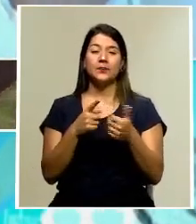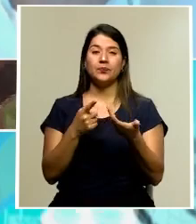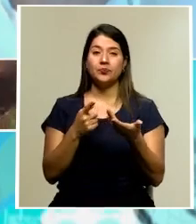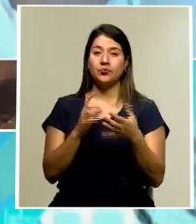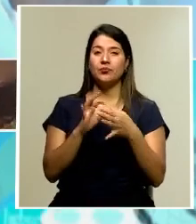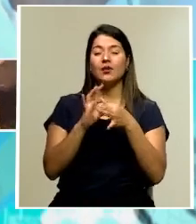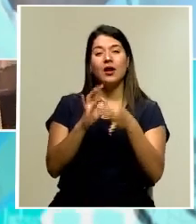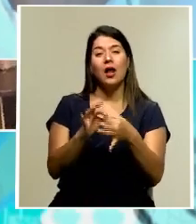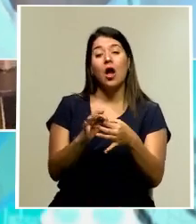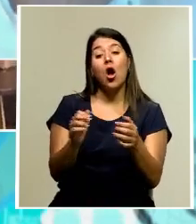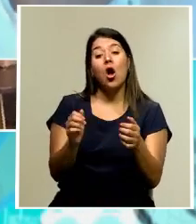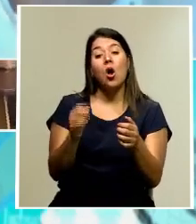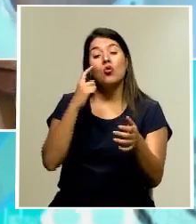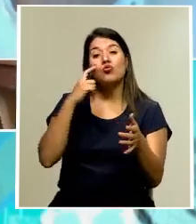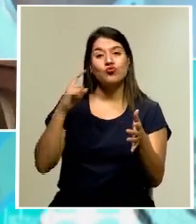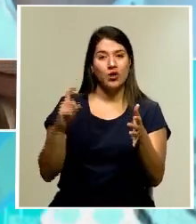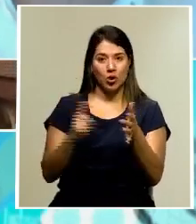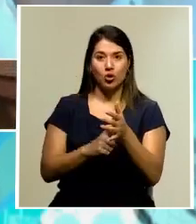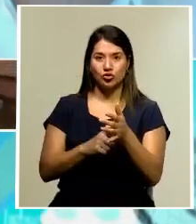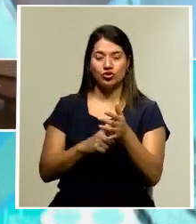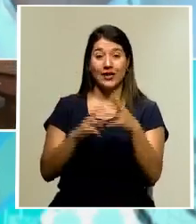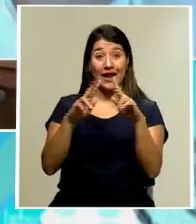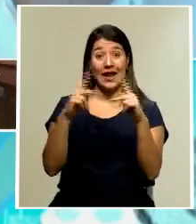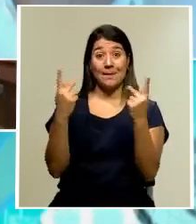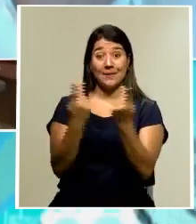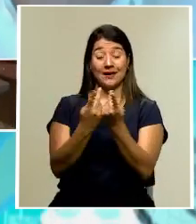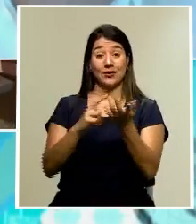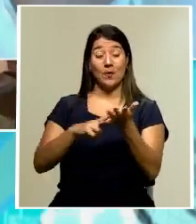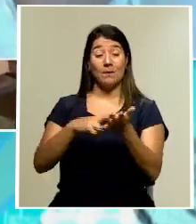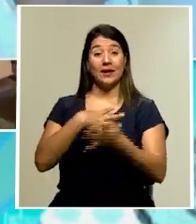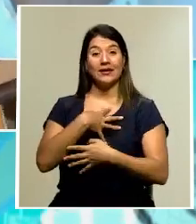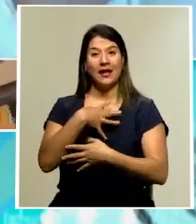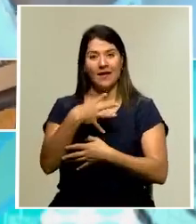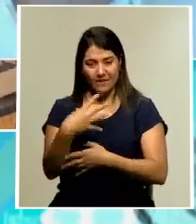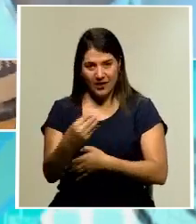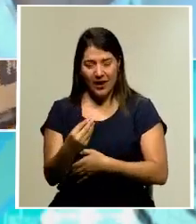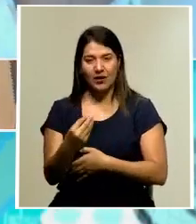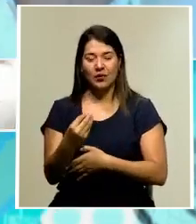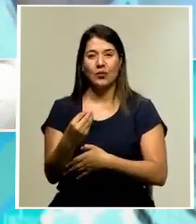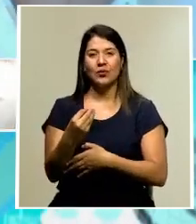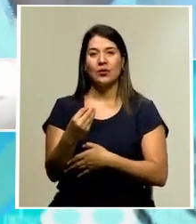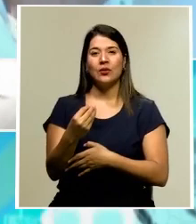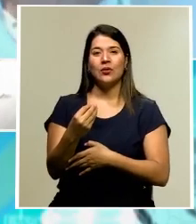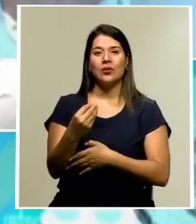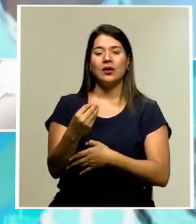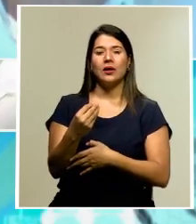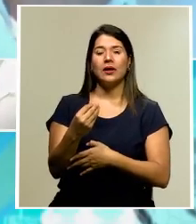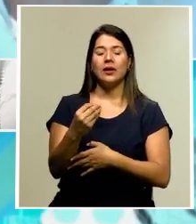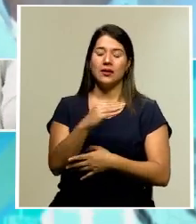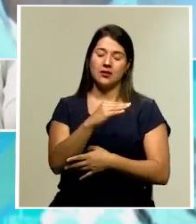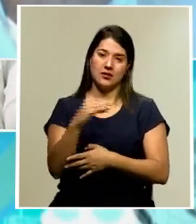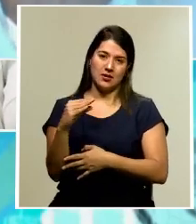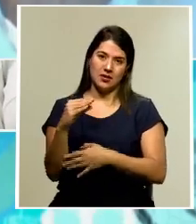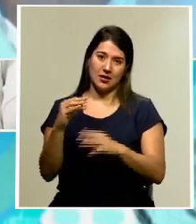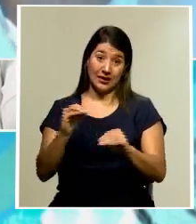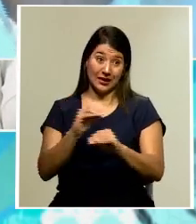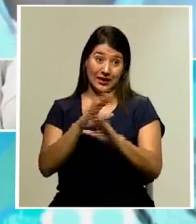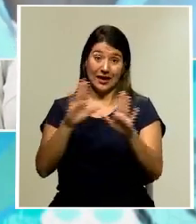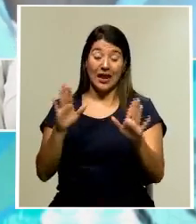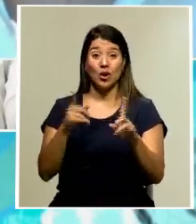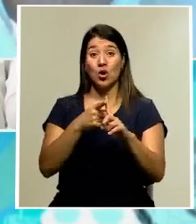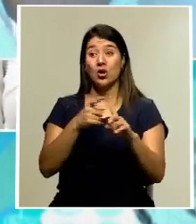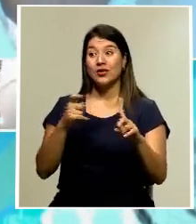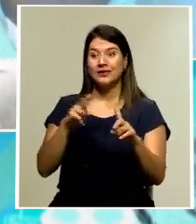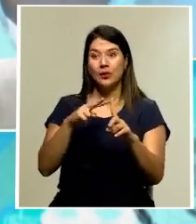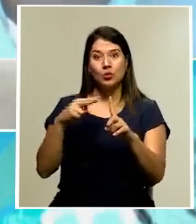de reconocer ese Partido de Liberación, ¿verdad? Esa estructura del Partido de Liberación Nacional, que evidentemente, en términos